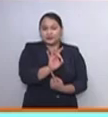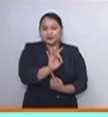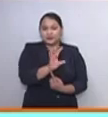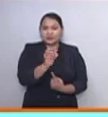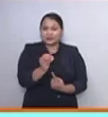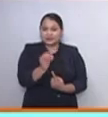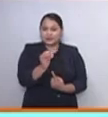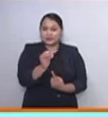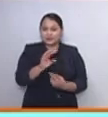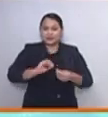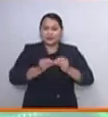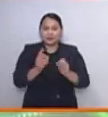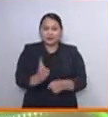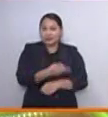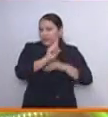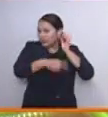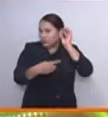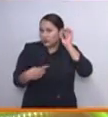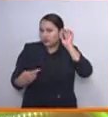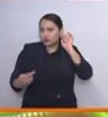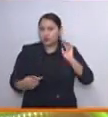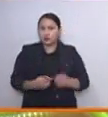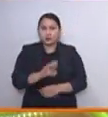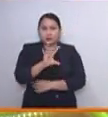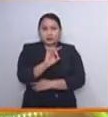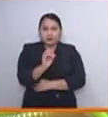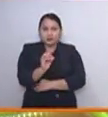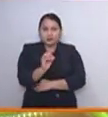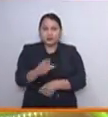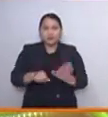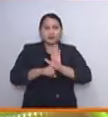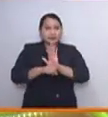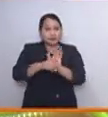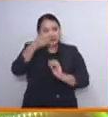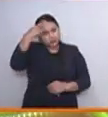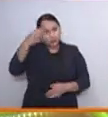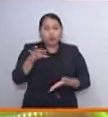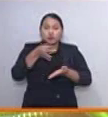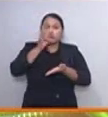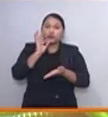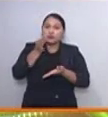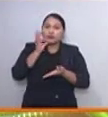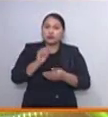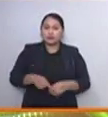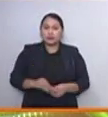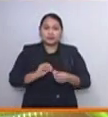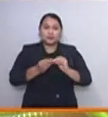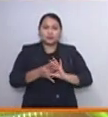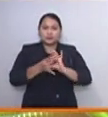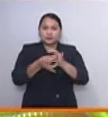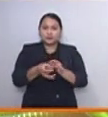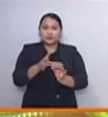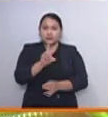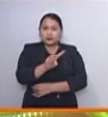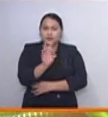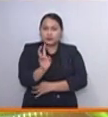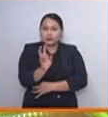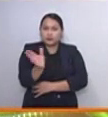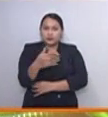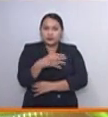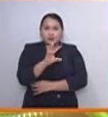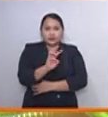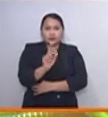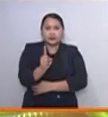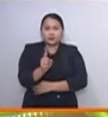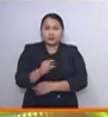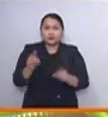0, número ganador para la diaria 80 con su símbolo de sueños café. Otros números que le relacionan son el 27 y el